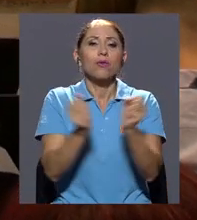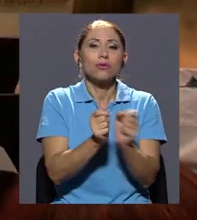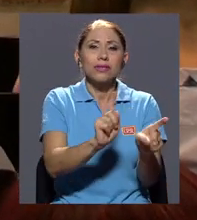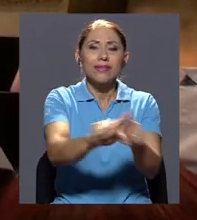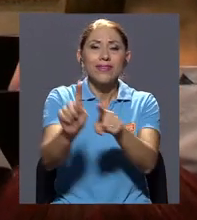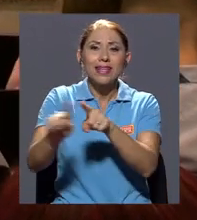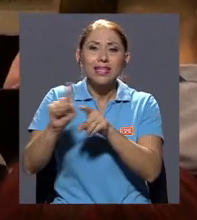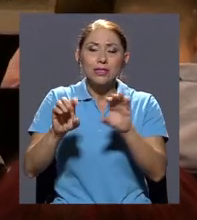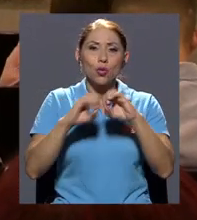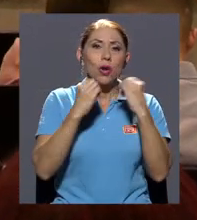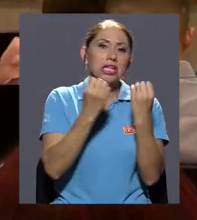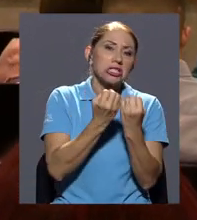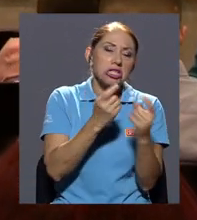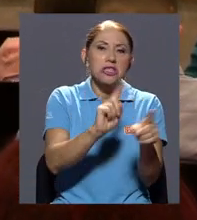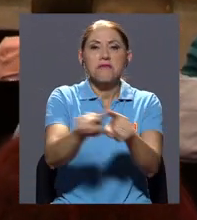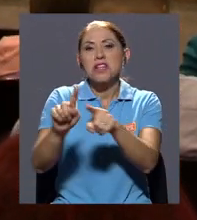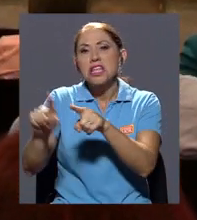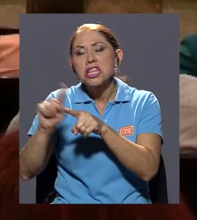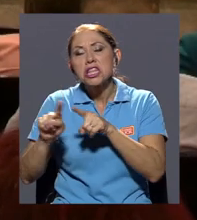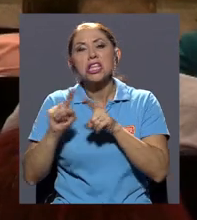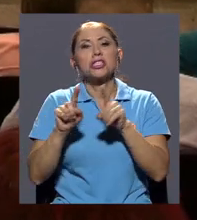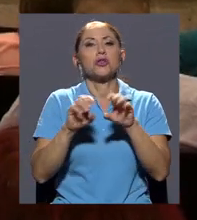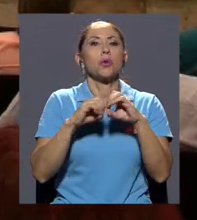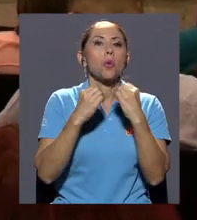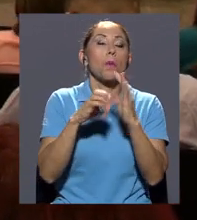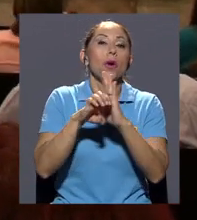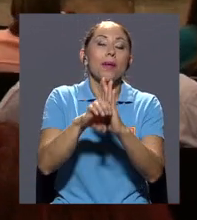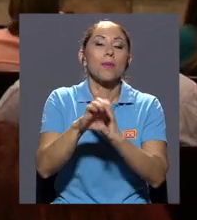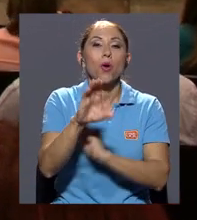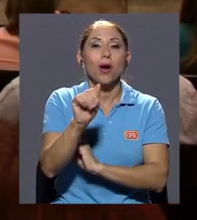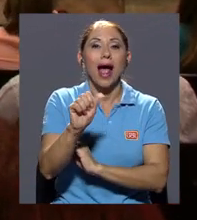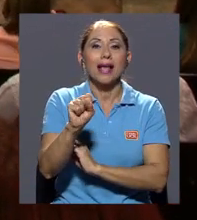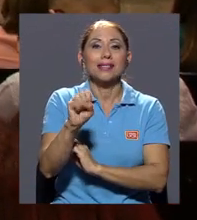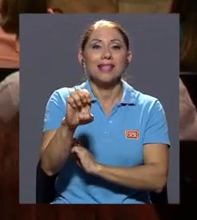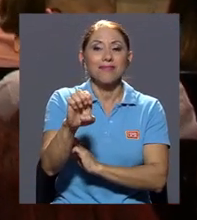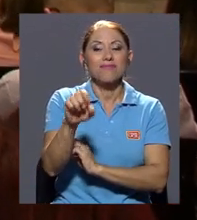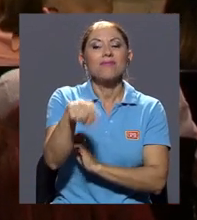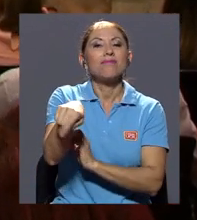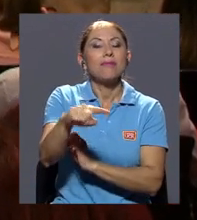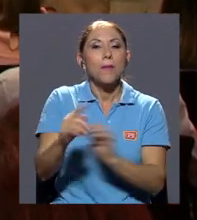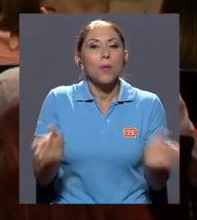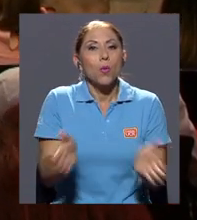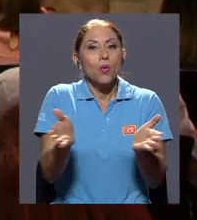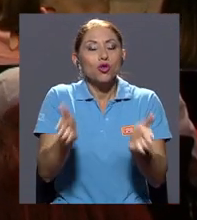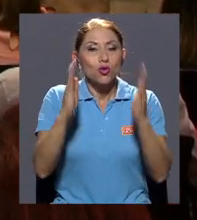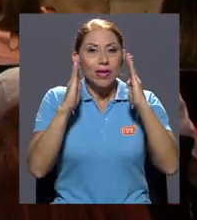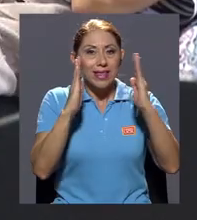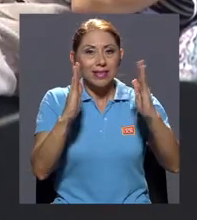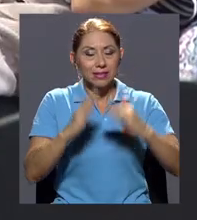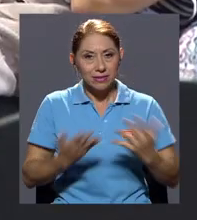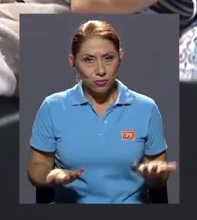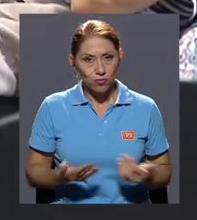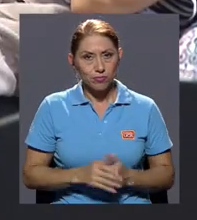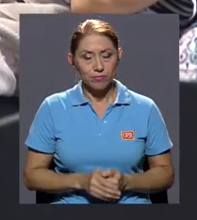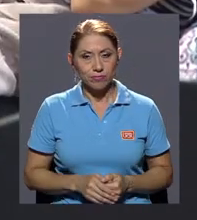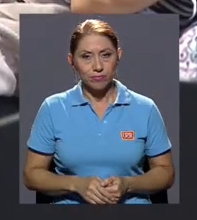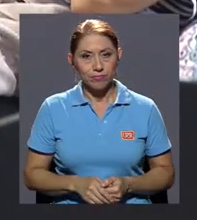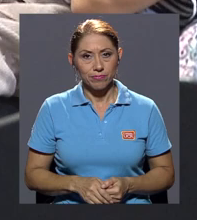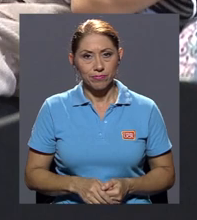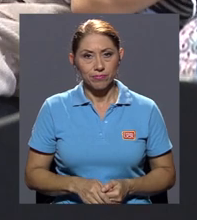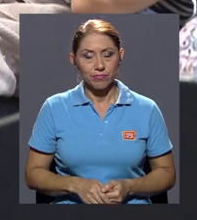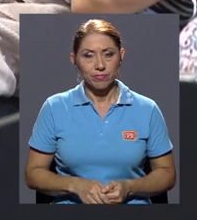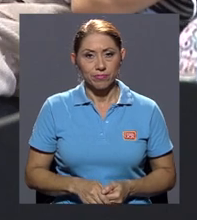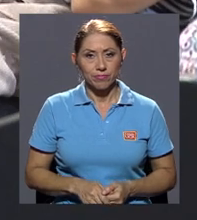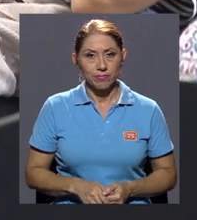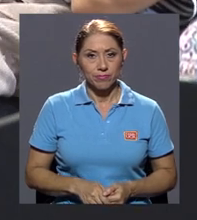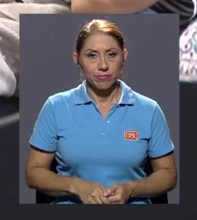o diferentes unidades, como por ejemplo el CASE, en promoción y atención, bien, lógicamente.